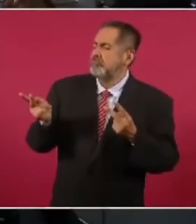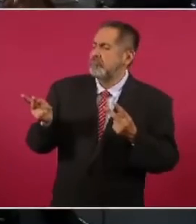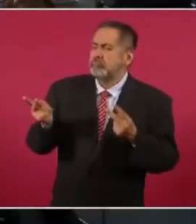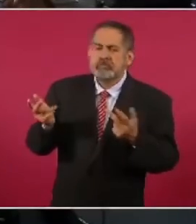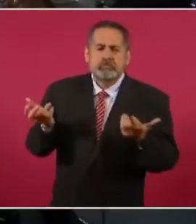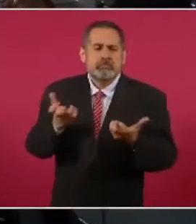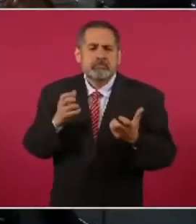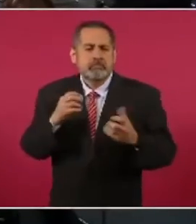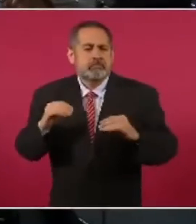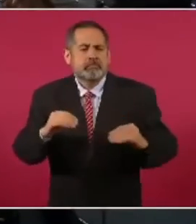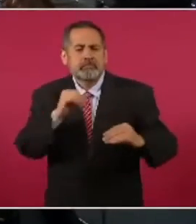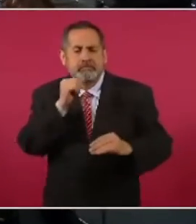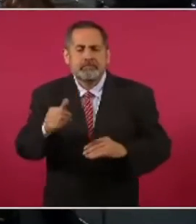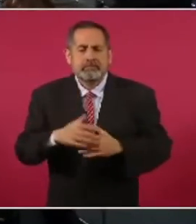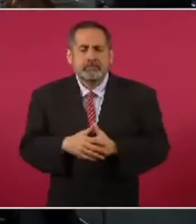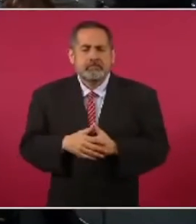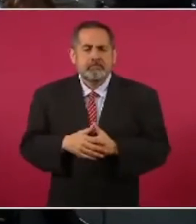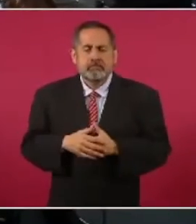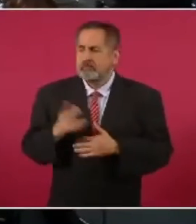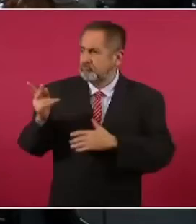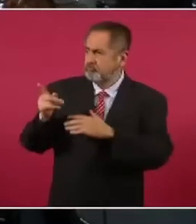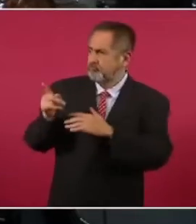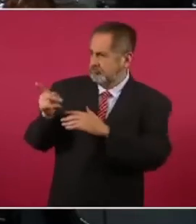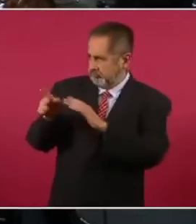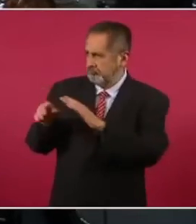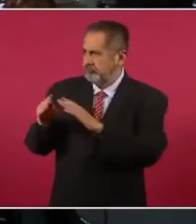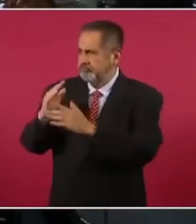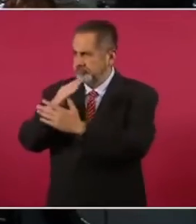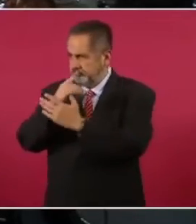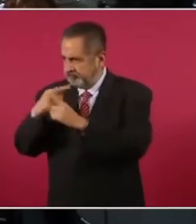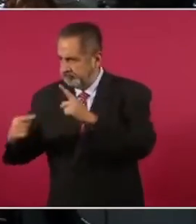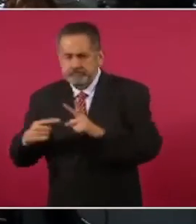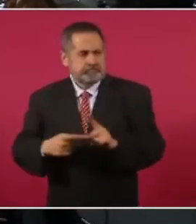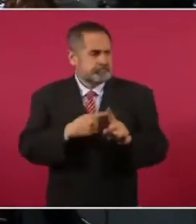ni siquiera equilibrado.